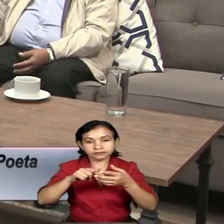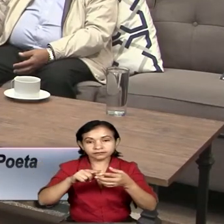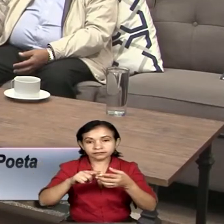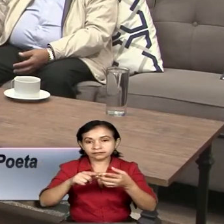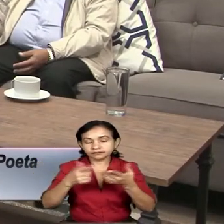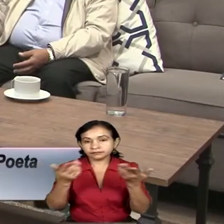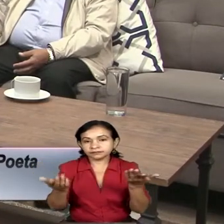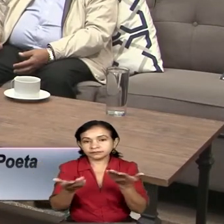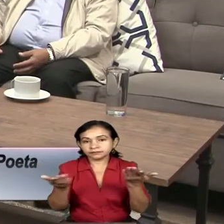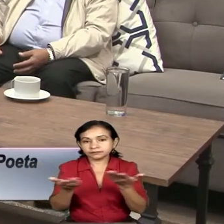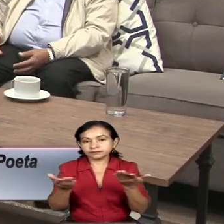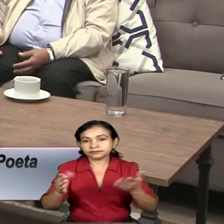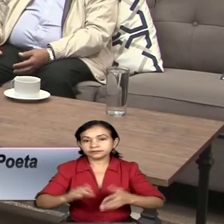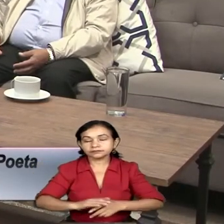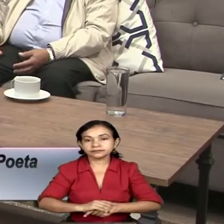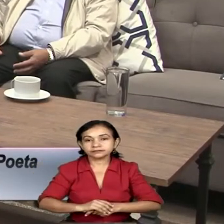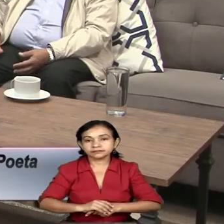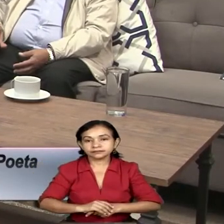de